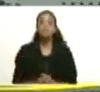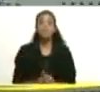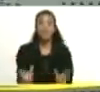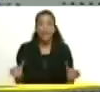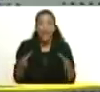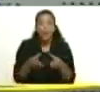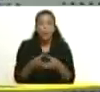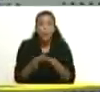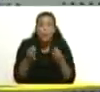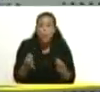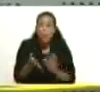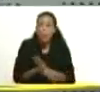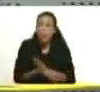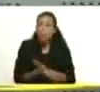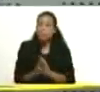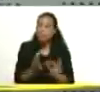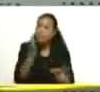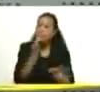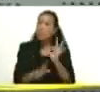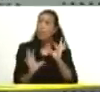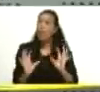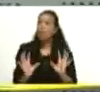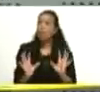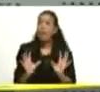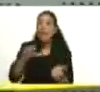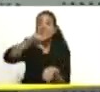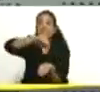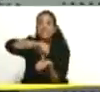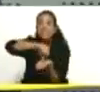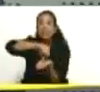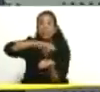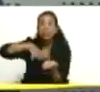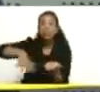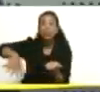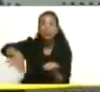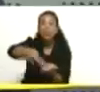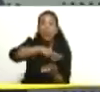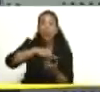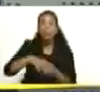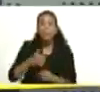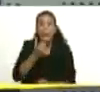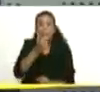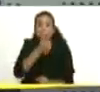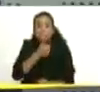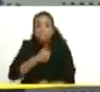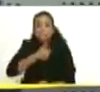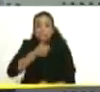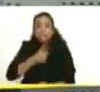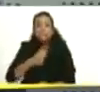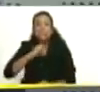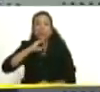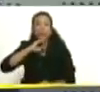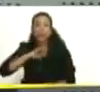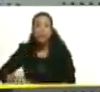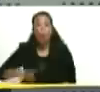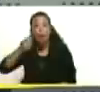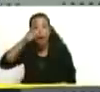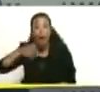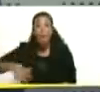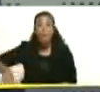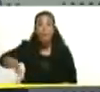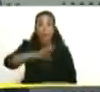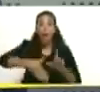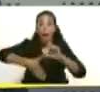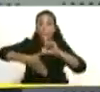reuniera precisamente en el epicentro de la resistencia de los pueblos de América Latina